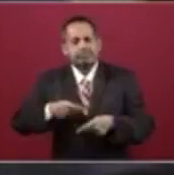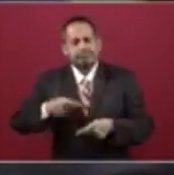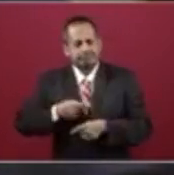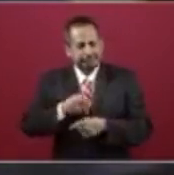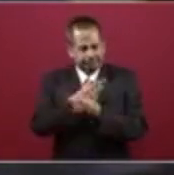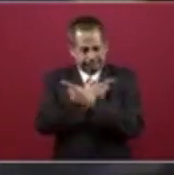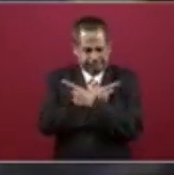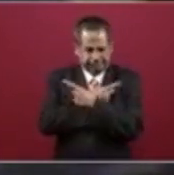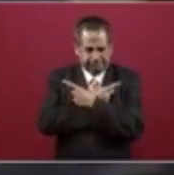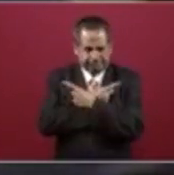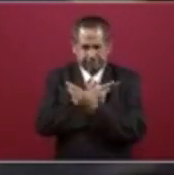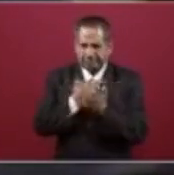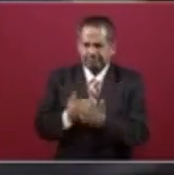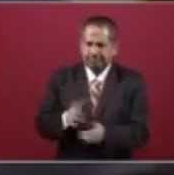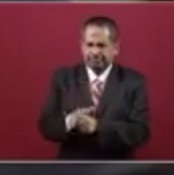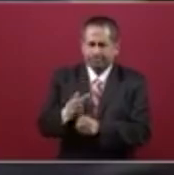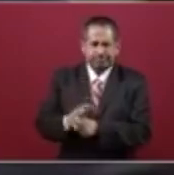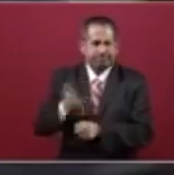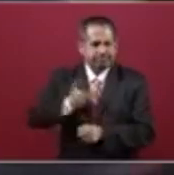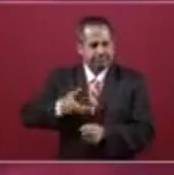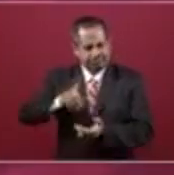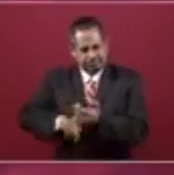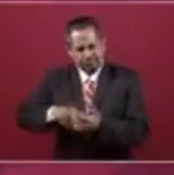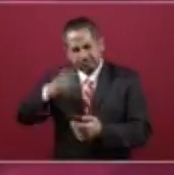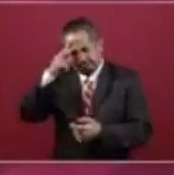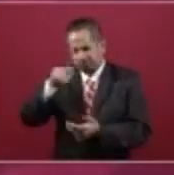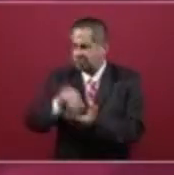tenemos una gran reserva de valores en México.